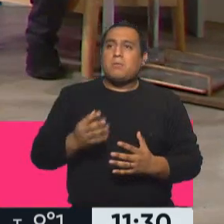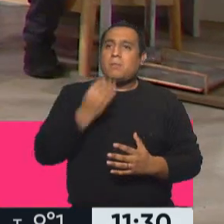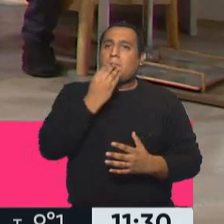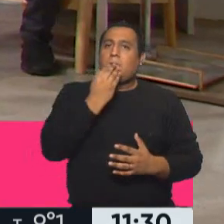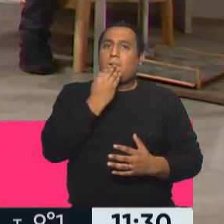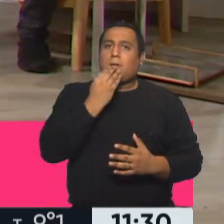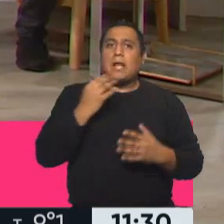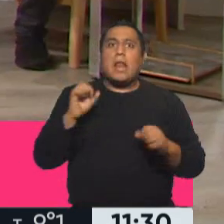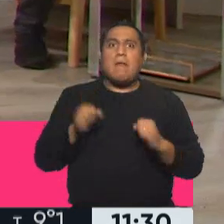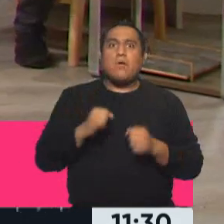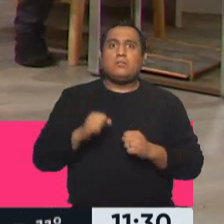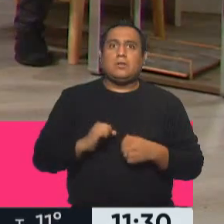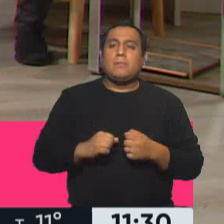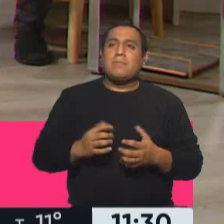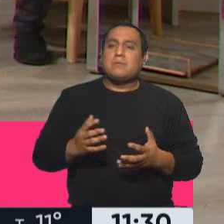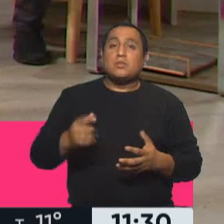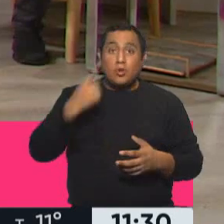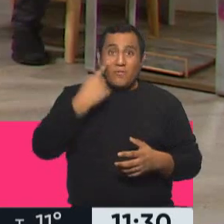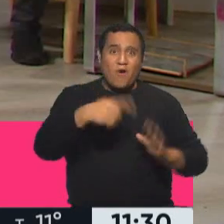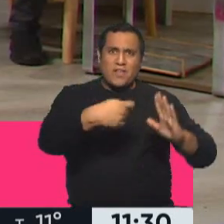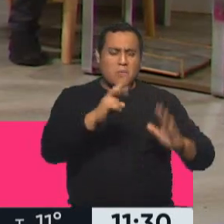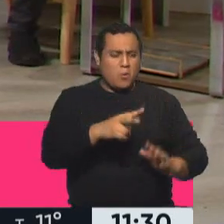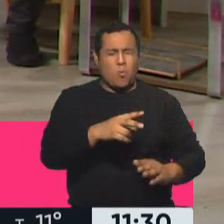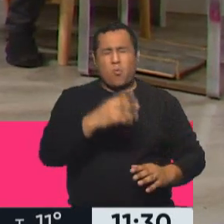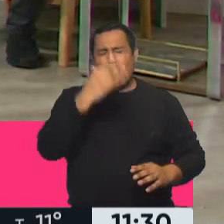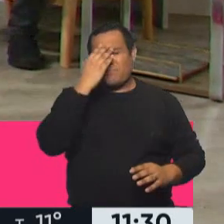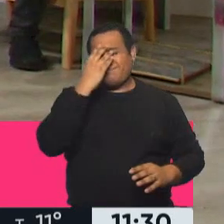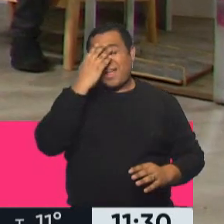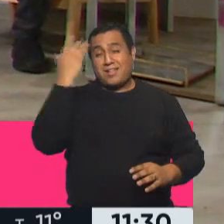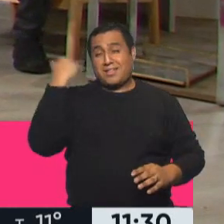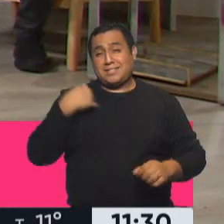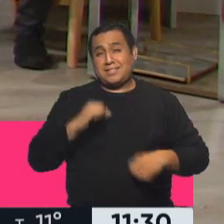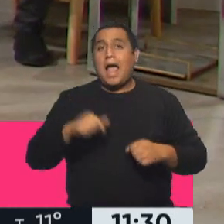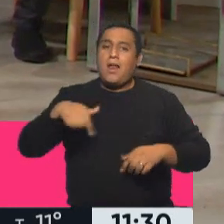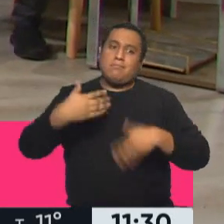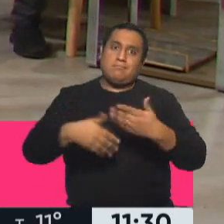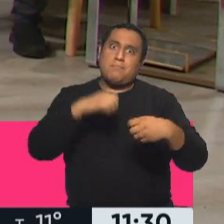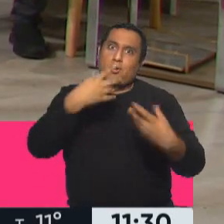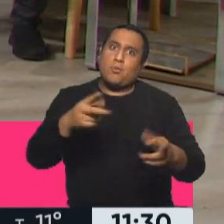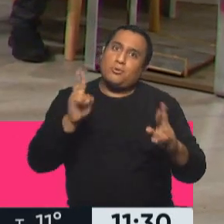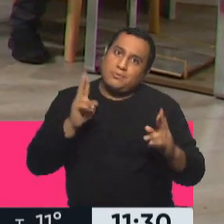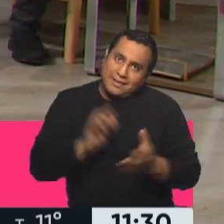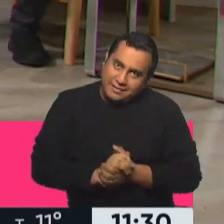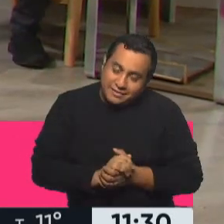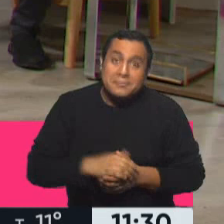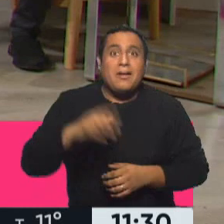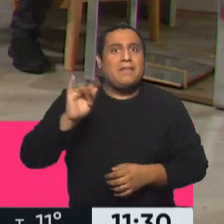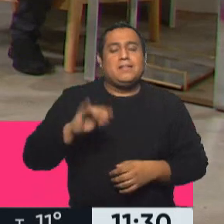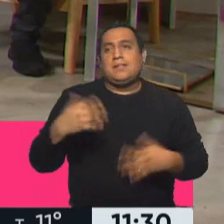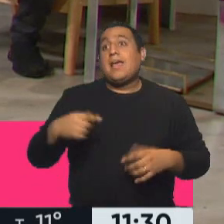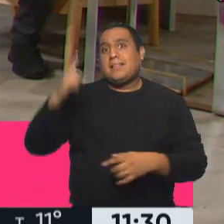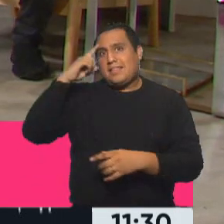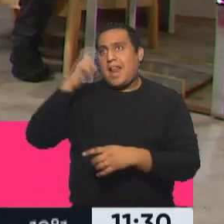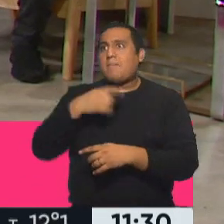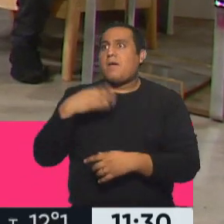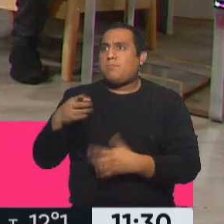la boca así, toda así. Y me veo los videos y digo, uy, mira, y suerte que evolucioné, ¿no? Pero me costó terapia y todo. O